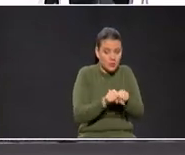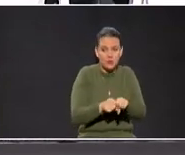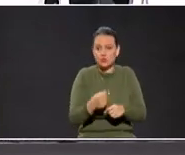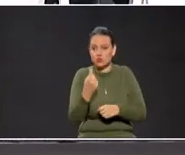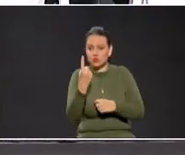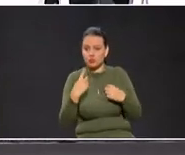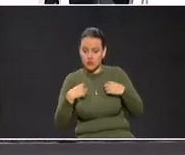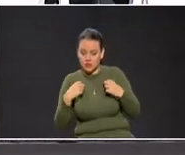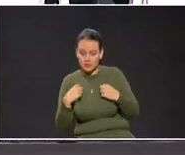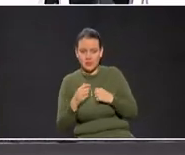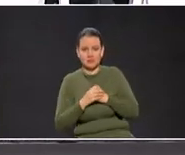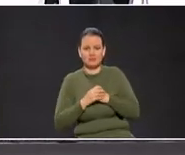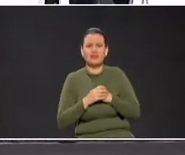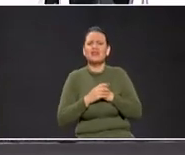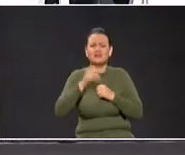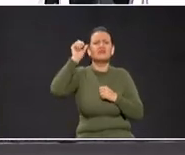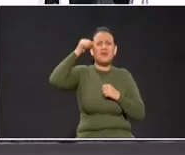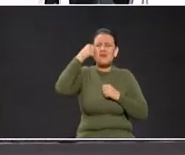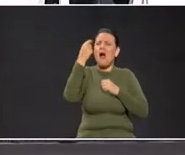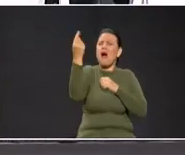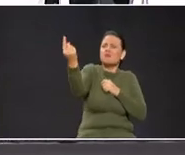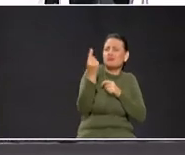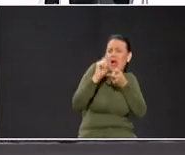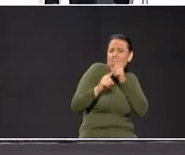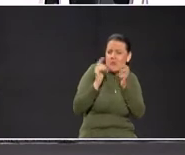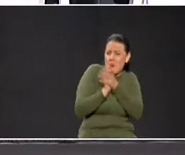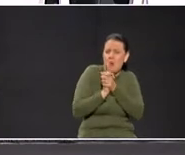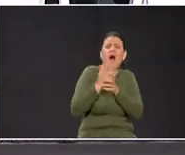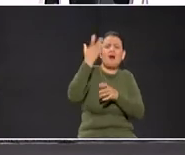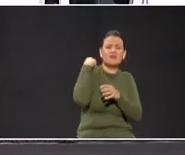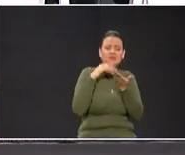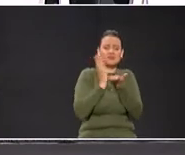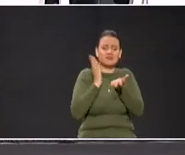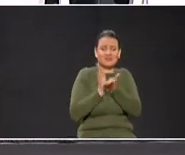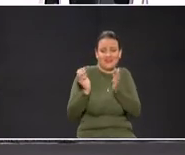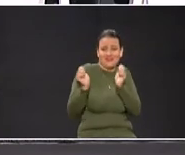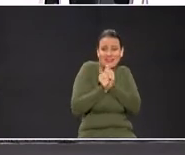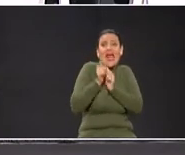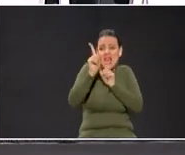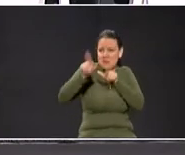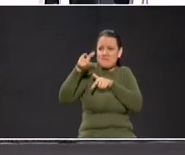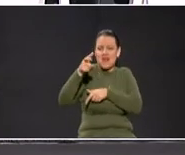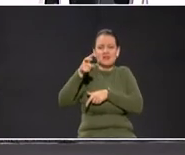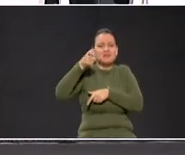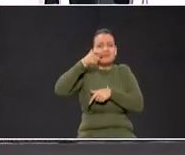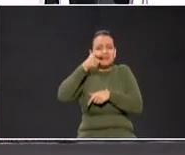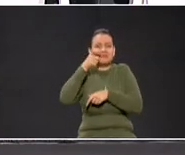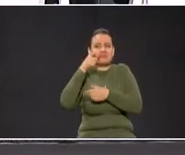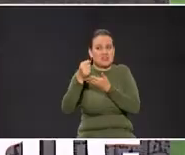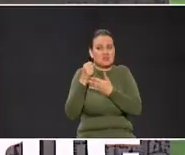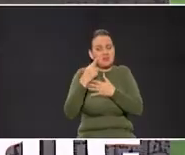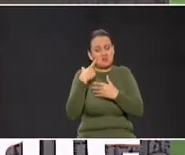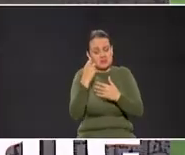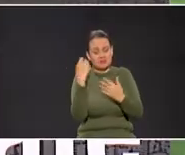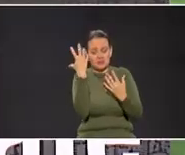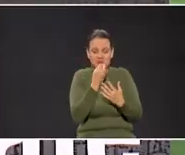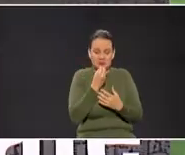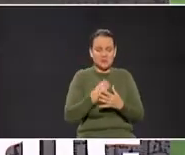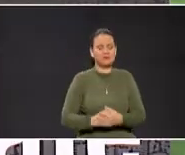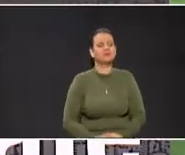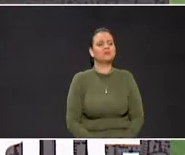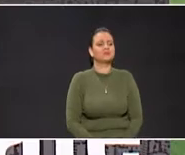precisamente buscar la humanización como tal del ser humano de nosotros que somos los que estamos participando muy bien el turno es para jorge